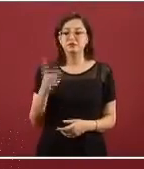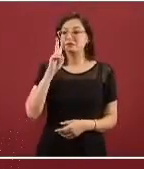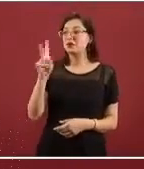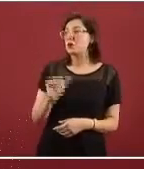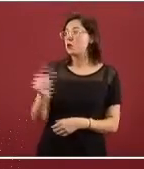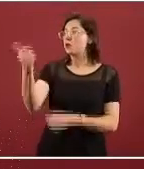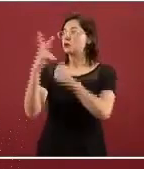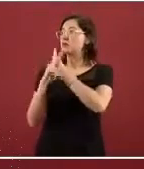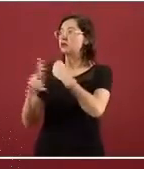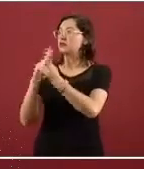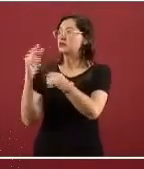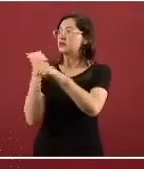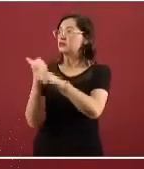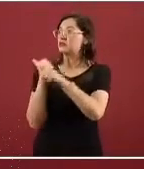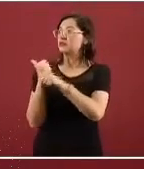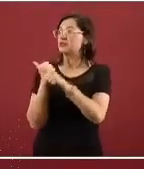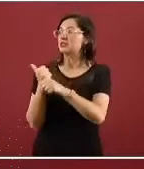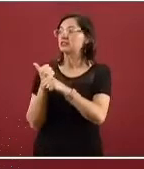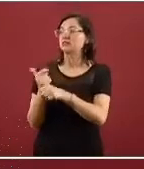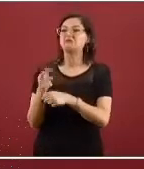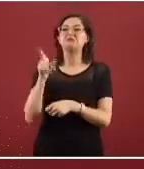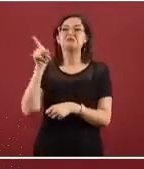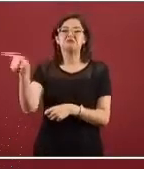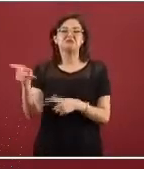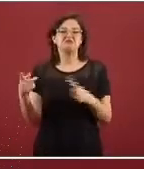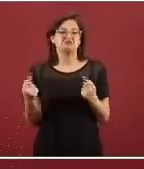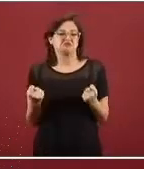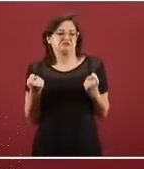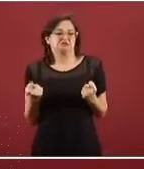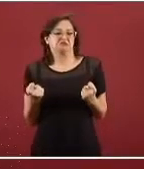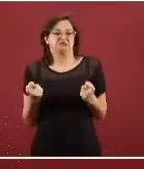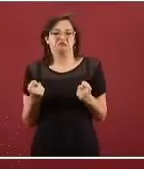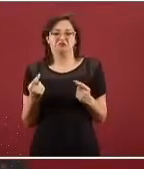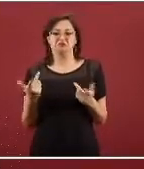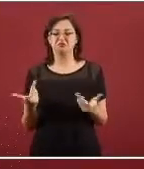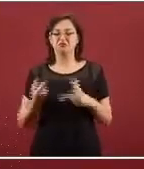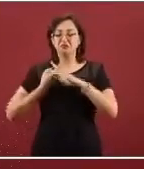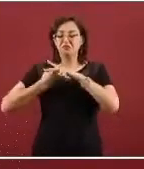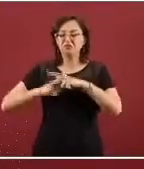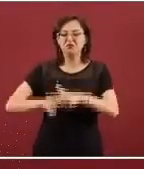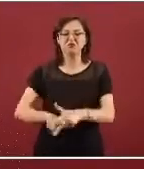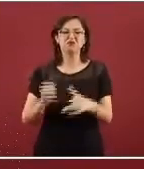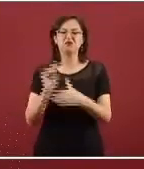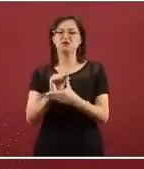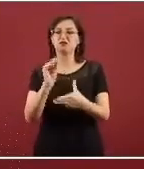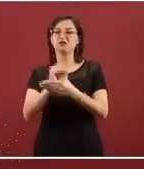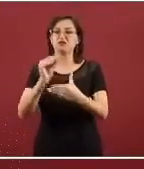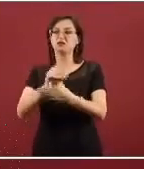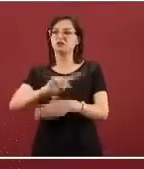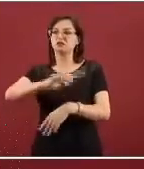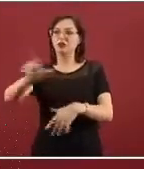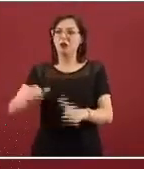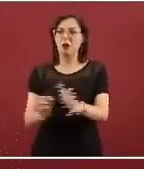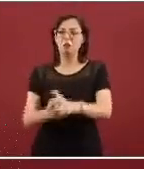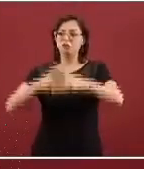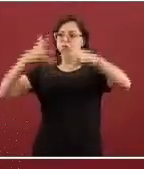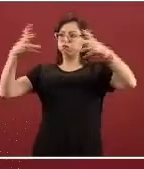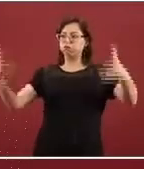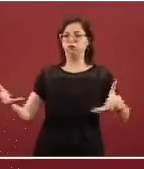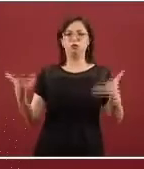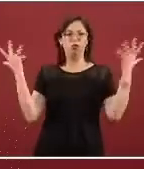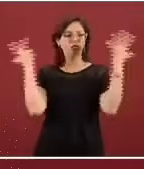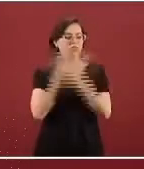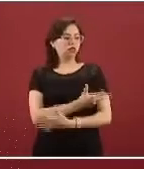otros países que no redujeron el número de casos al inicio del periodo de transmisión acelerada. Entonces, este es el